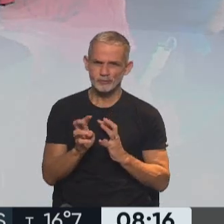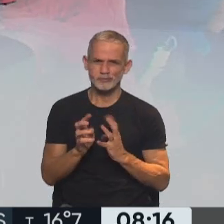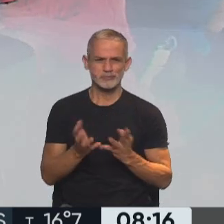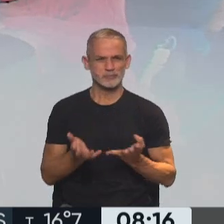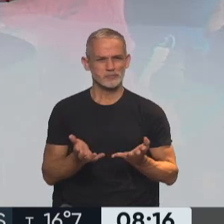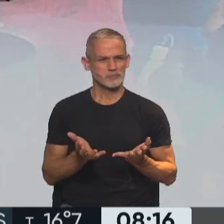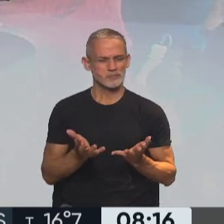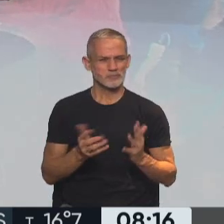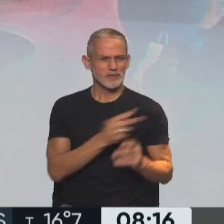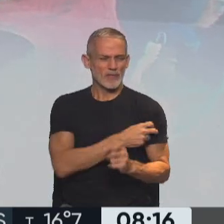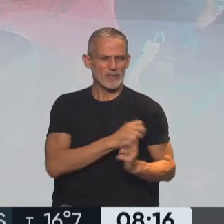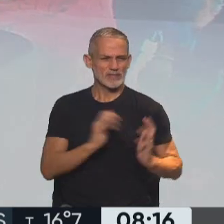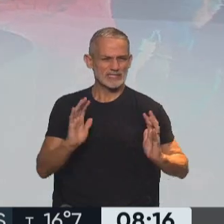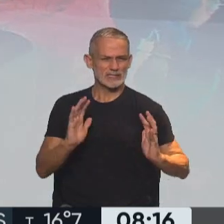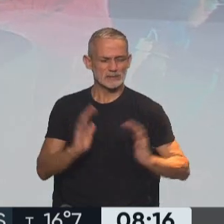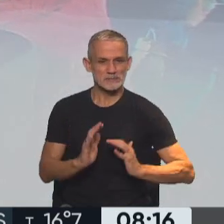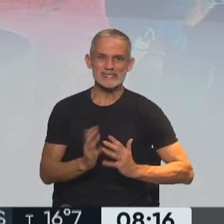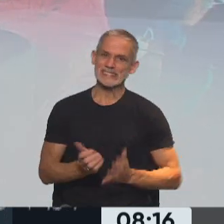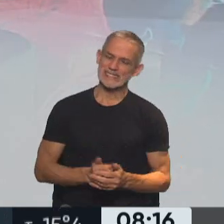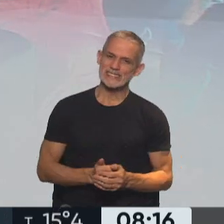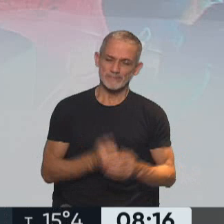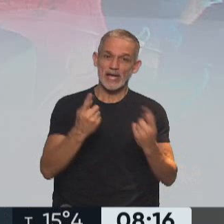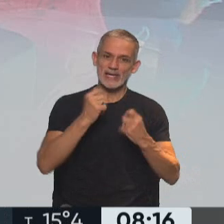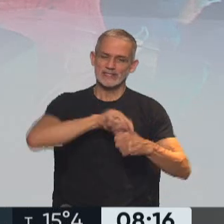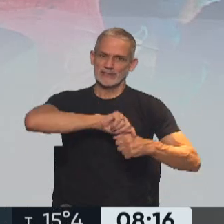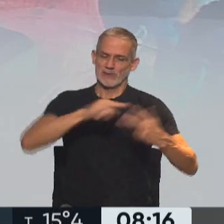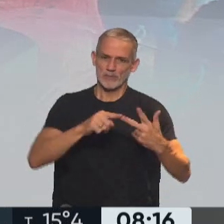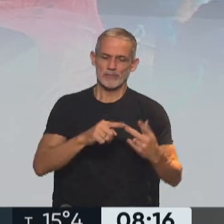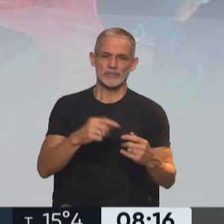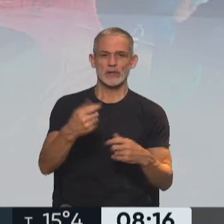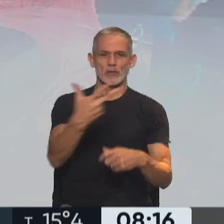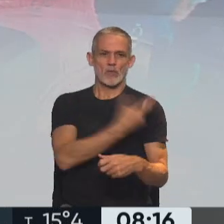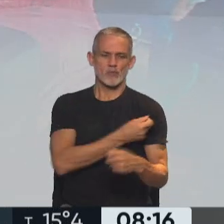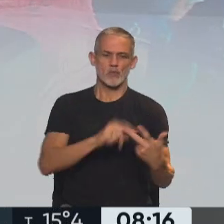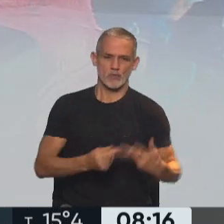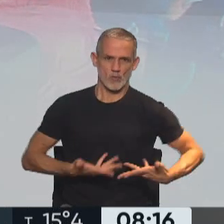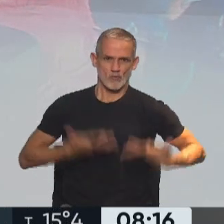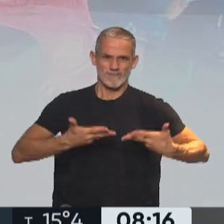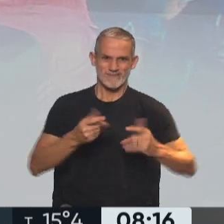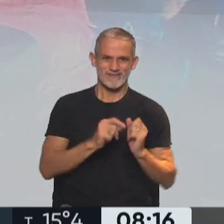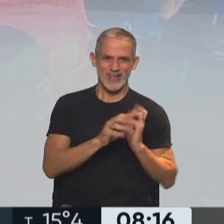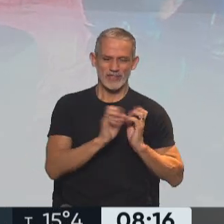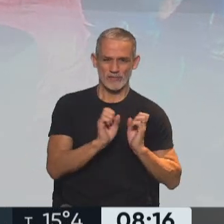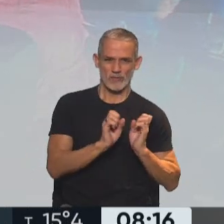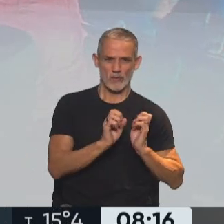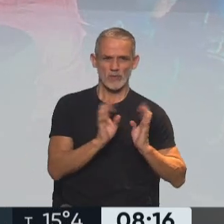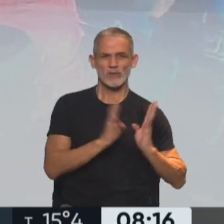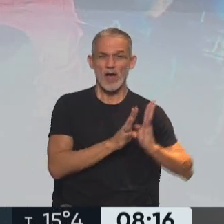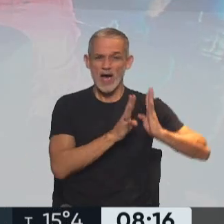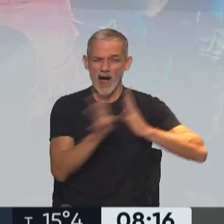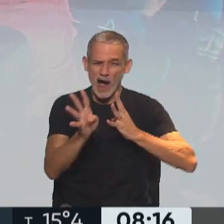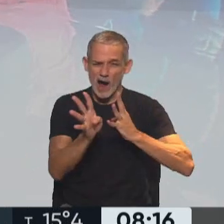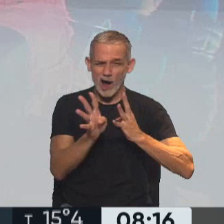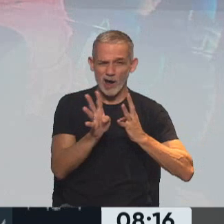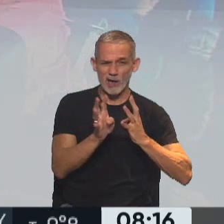desciende, entonces lo que sucede es que es necesario ese realce de la inmunidad, aunque seas adolescente, ¿no? Digo, esto